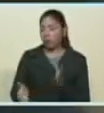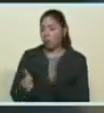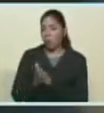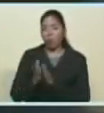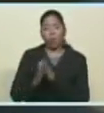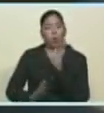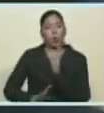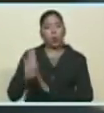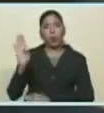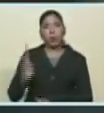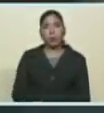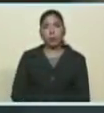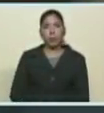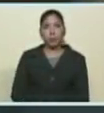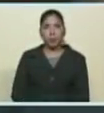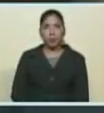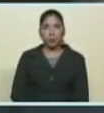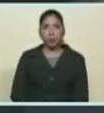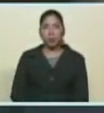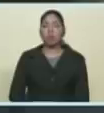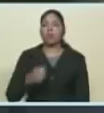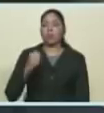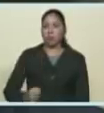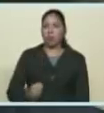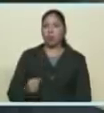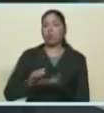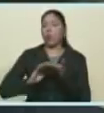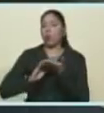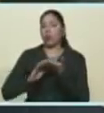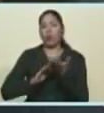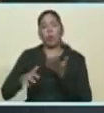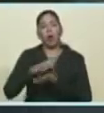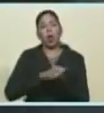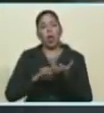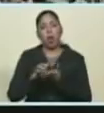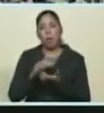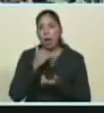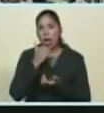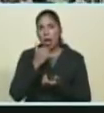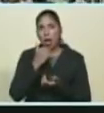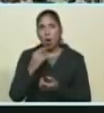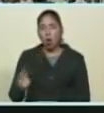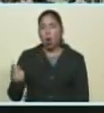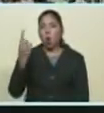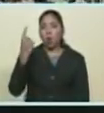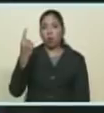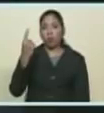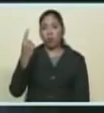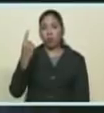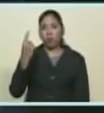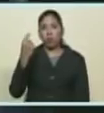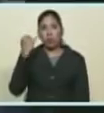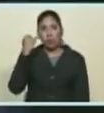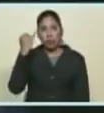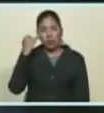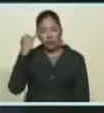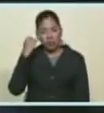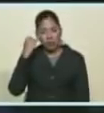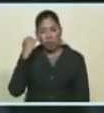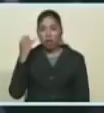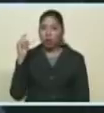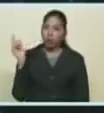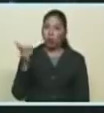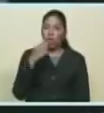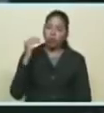pues. Mano firme, resolución de asuntos. Y un solo concepto del desarrollo de la Guayana Potencia, un